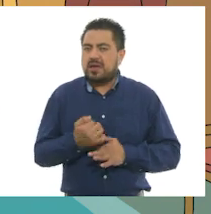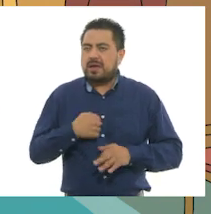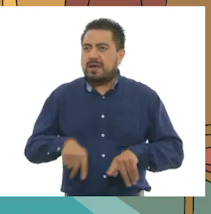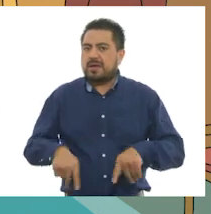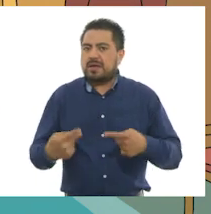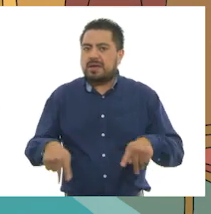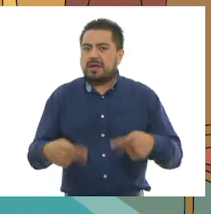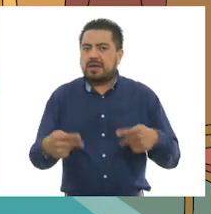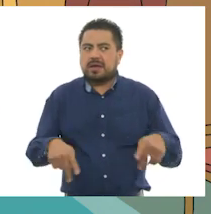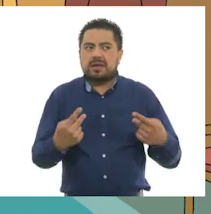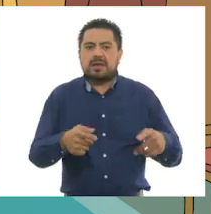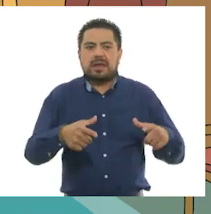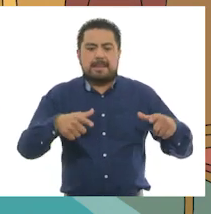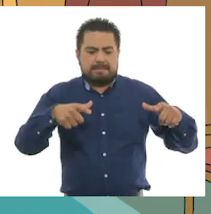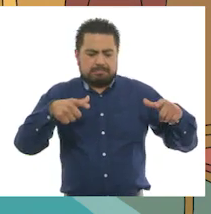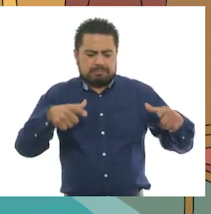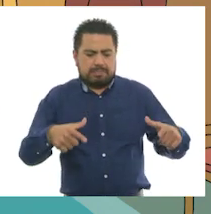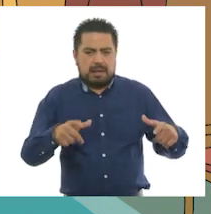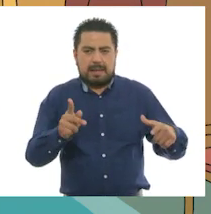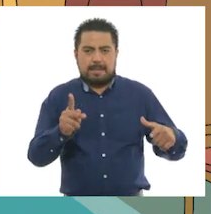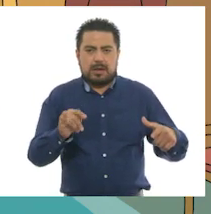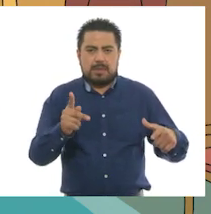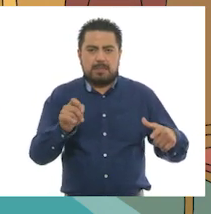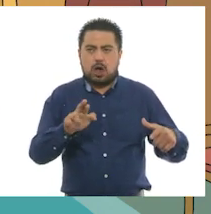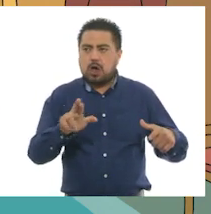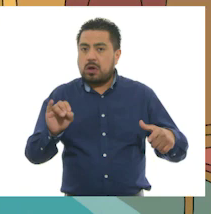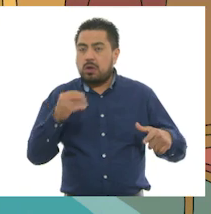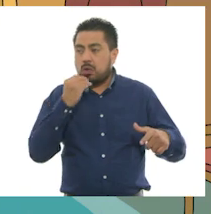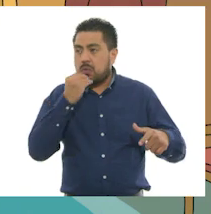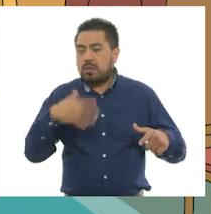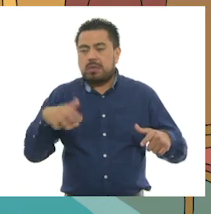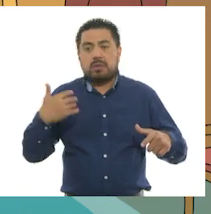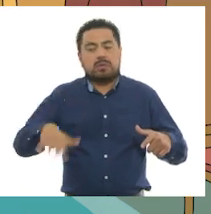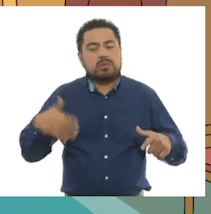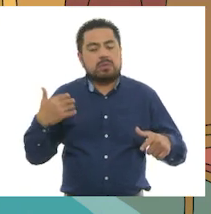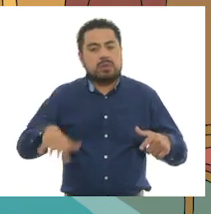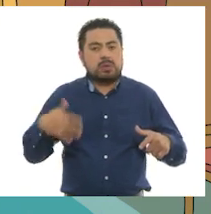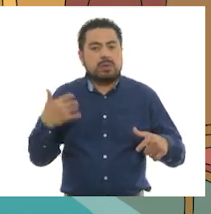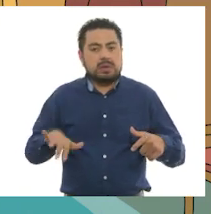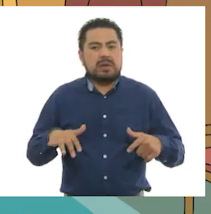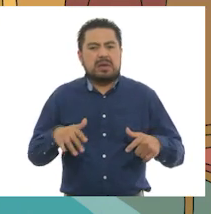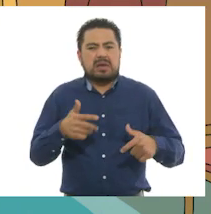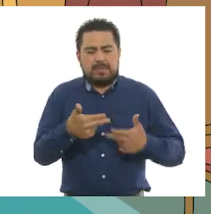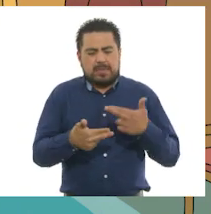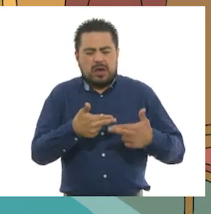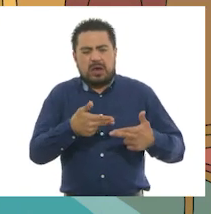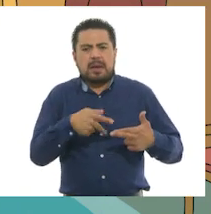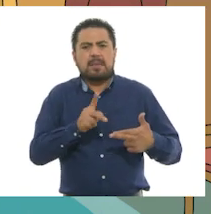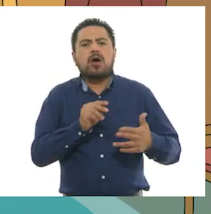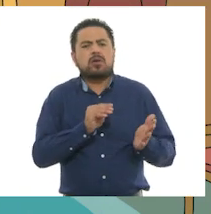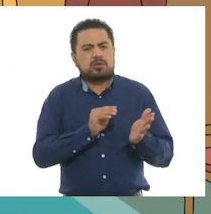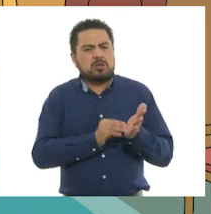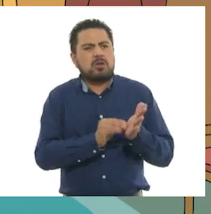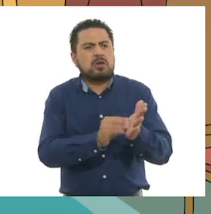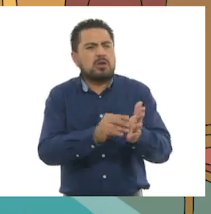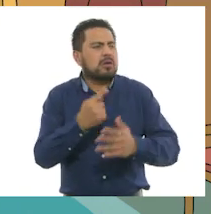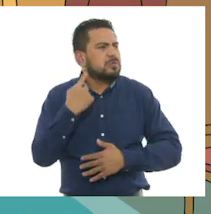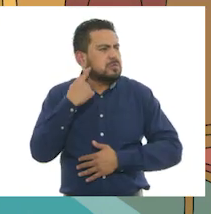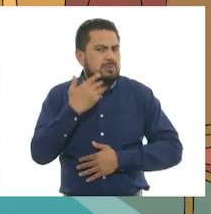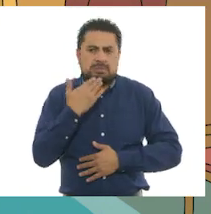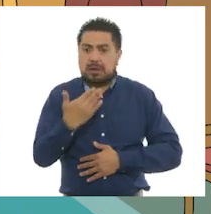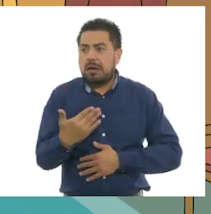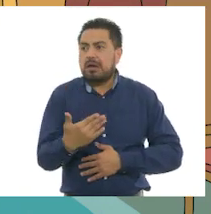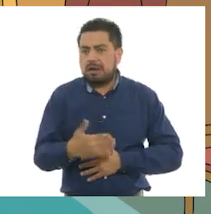unos acetatos del piporro, Están buenos. Andan medio polveados, pero todavía se escuchan